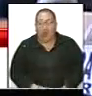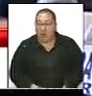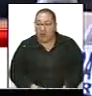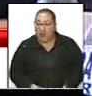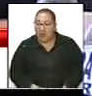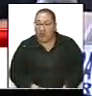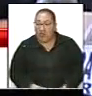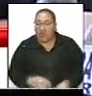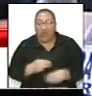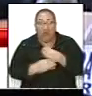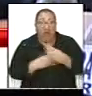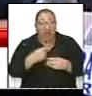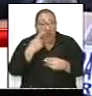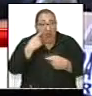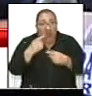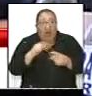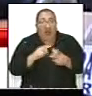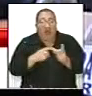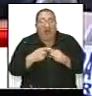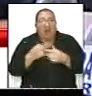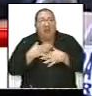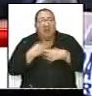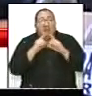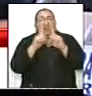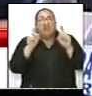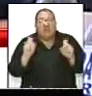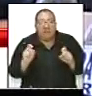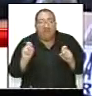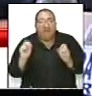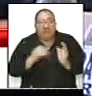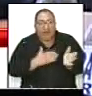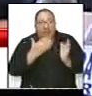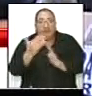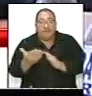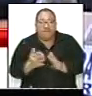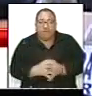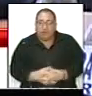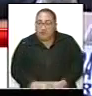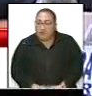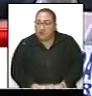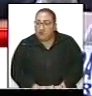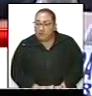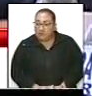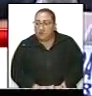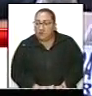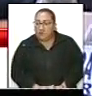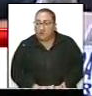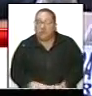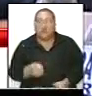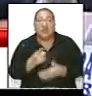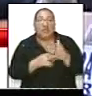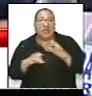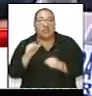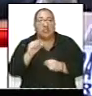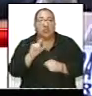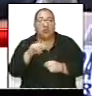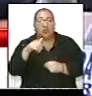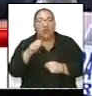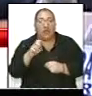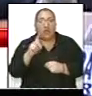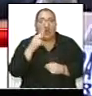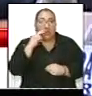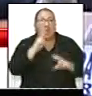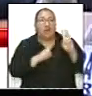nivel mundial eso es conocido. Entonces, mi pregunta va dirigida a este tema. ¿Qué hace la SUNEDU para poder analizar el